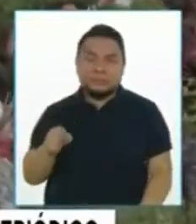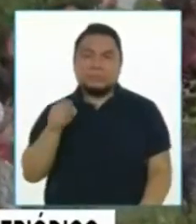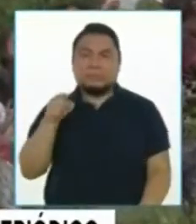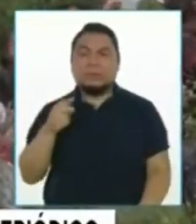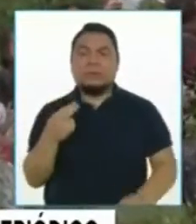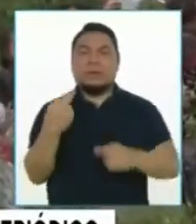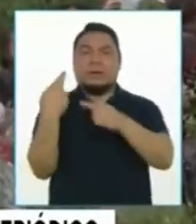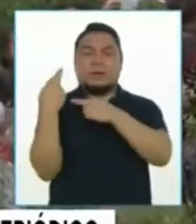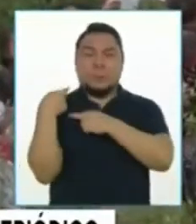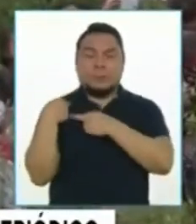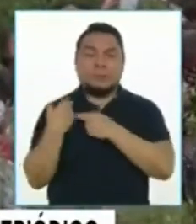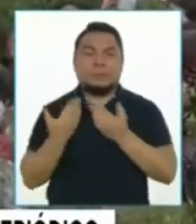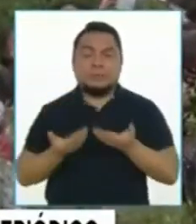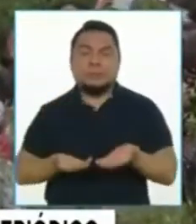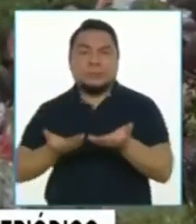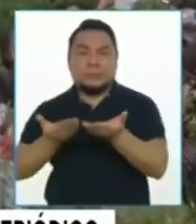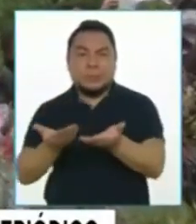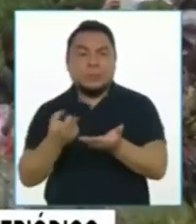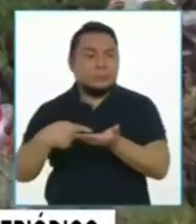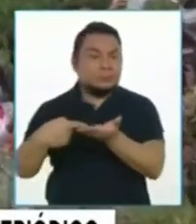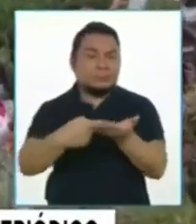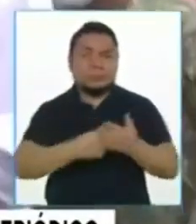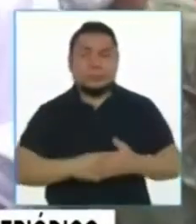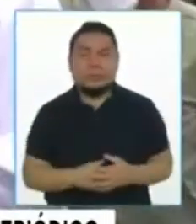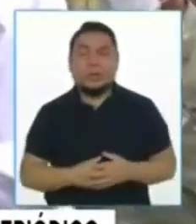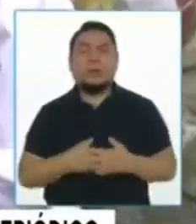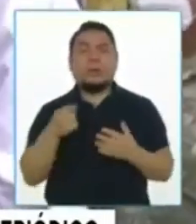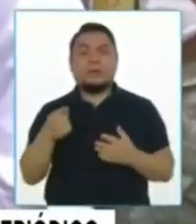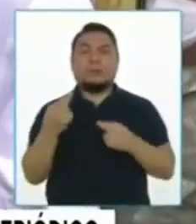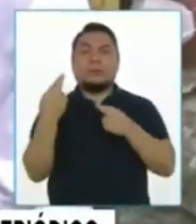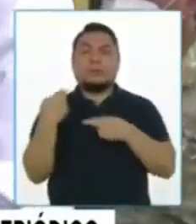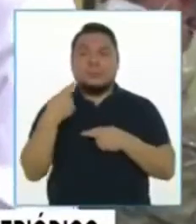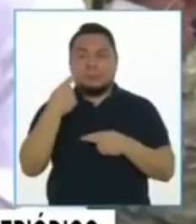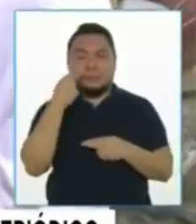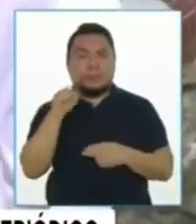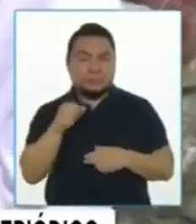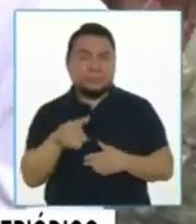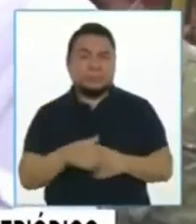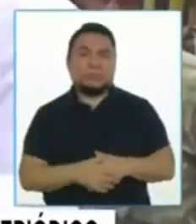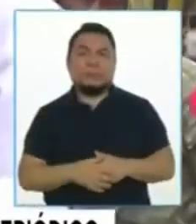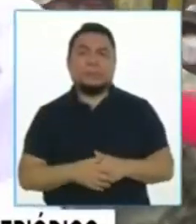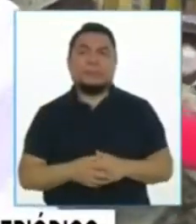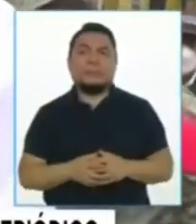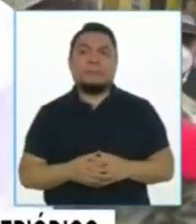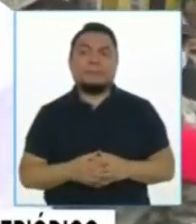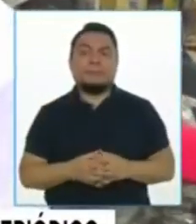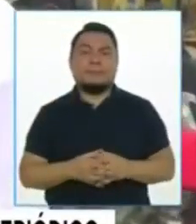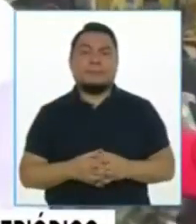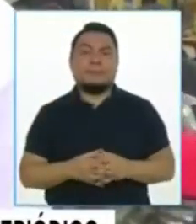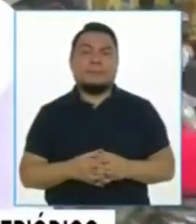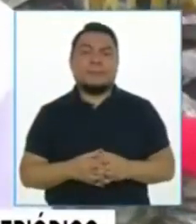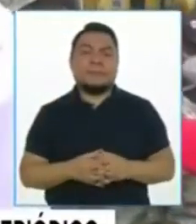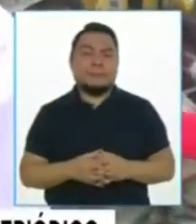la encargada de las coordinaciones. ¿Cómo se llama usted? Y representa al jefe de Estado en esta...